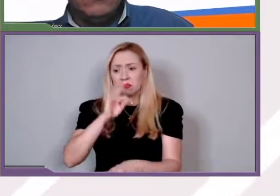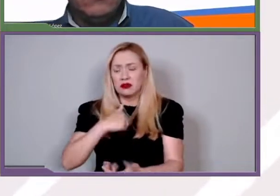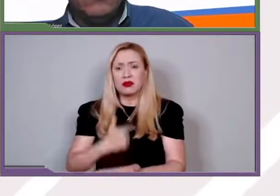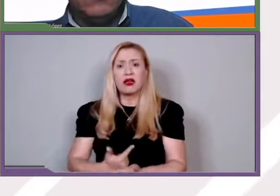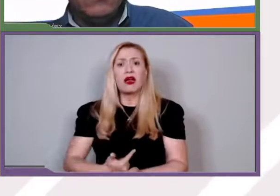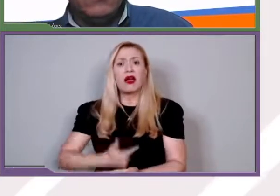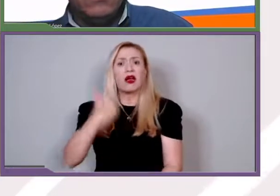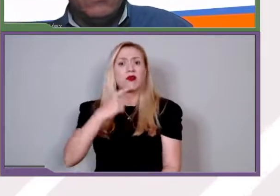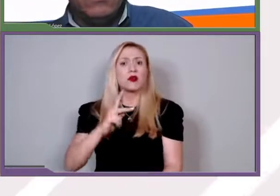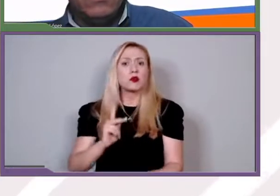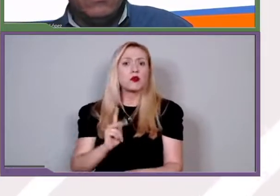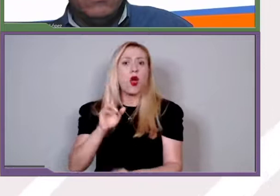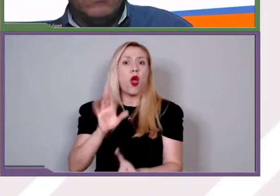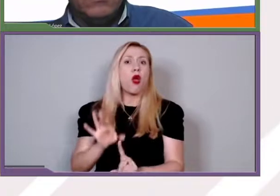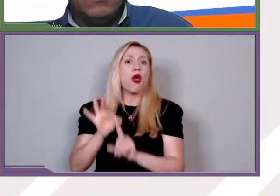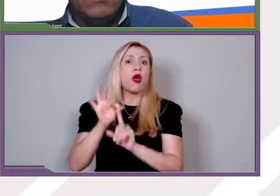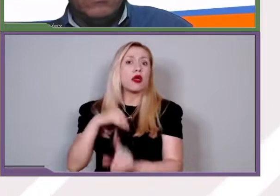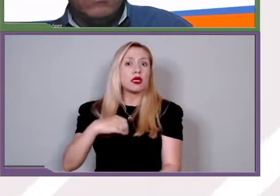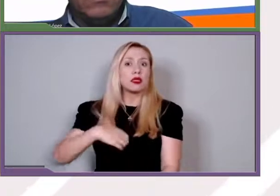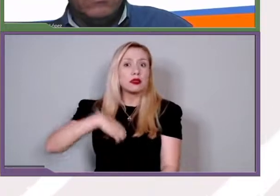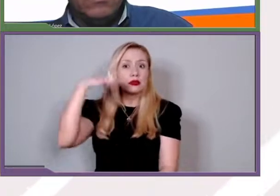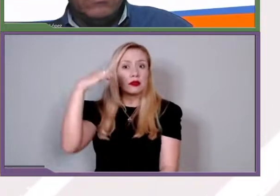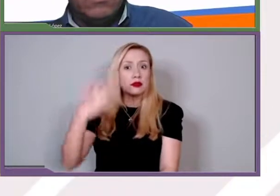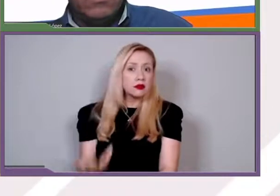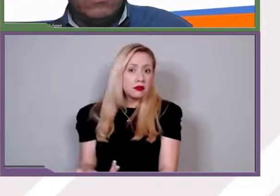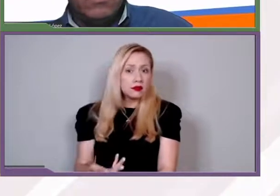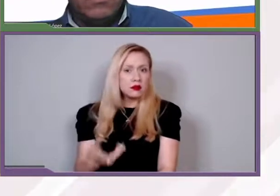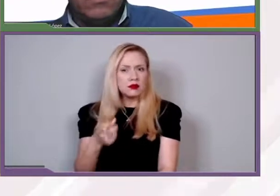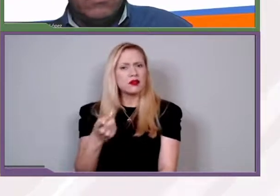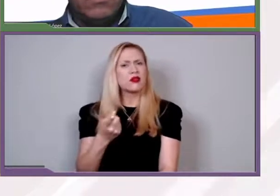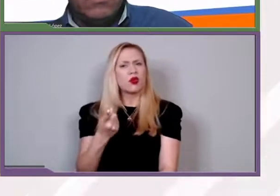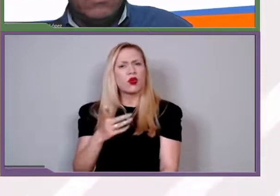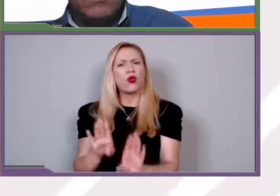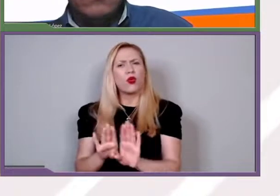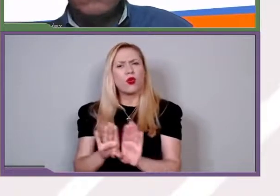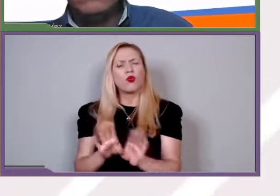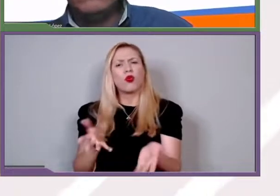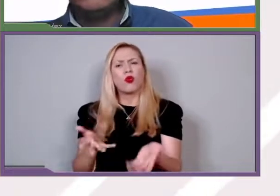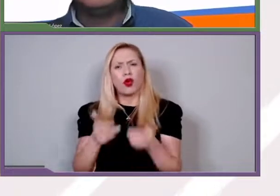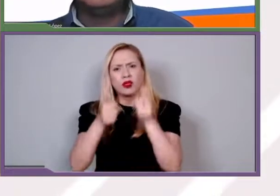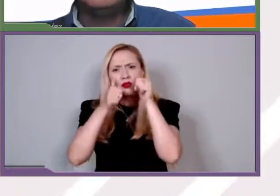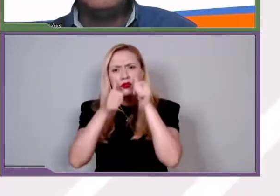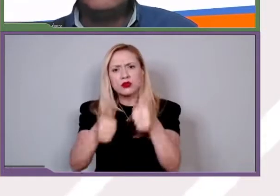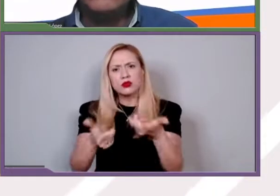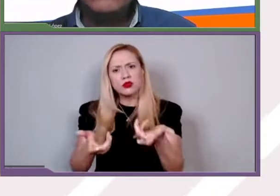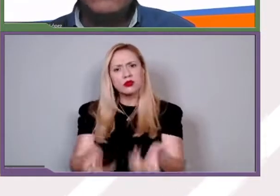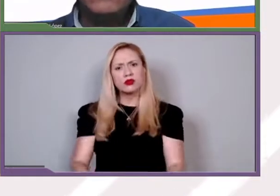¿ustedes han detectado medidas en este sentido?